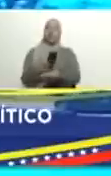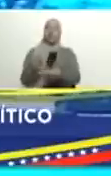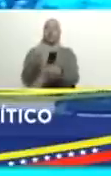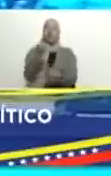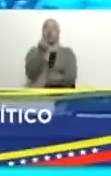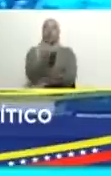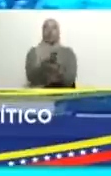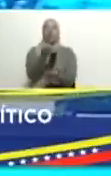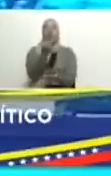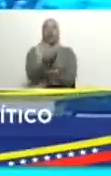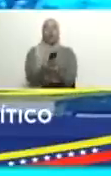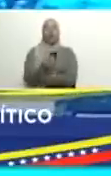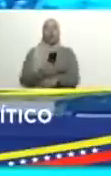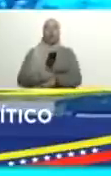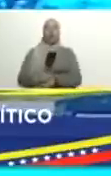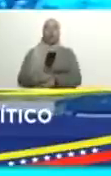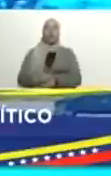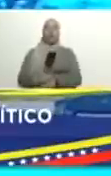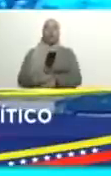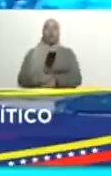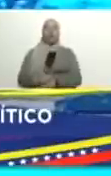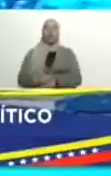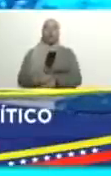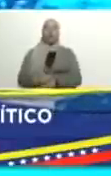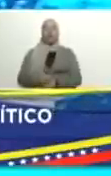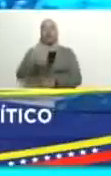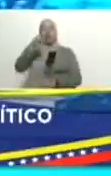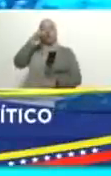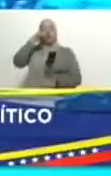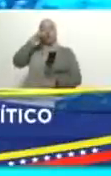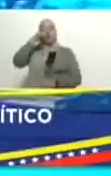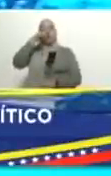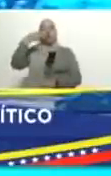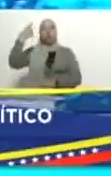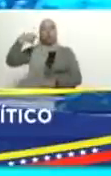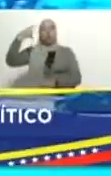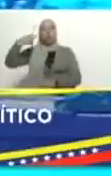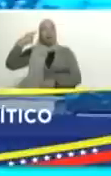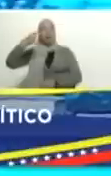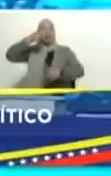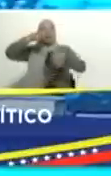Monagas. Tengo loco al camarógrafo, vale.